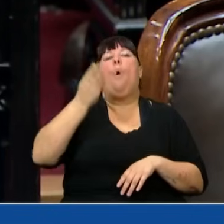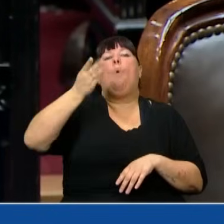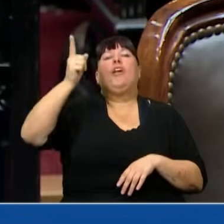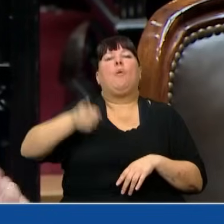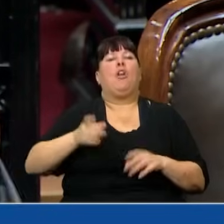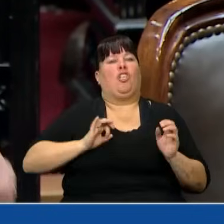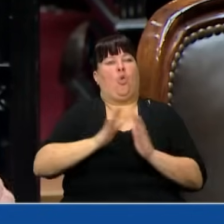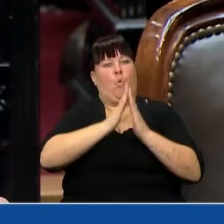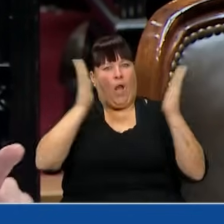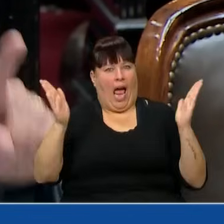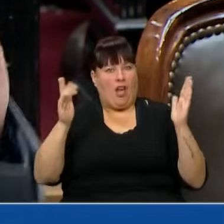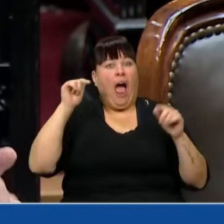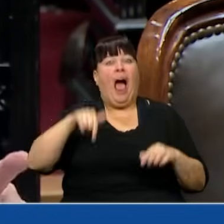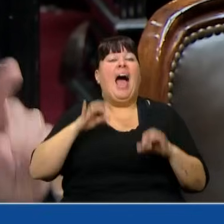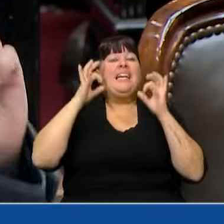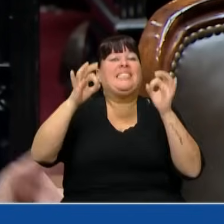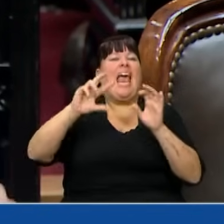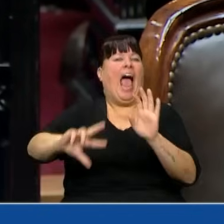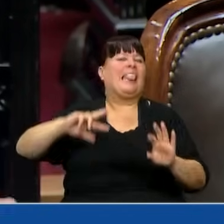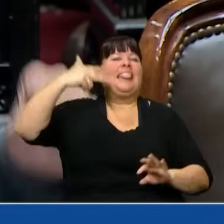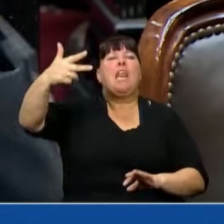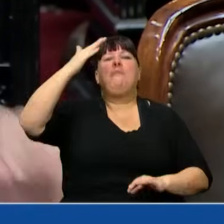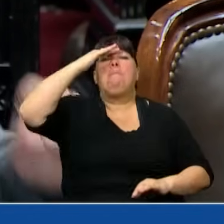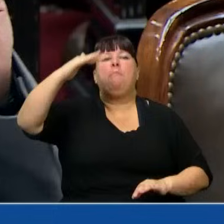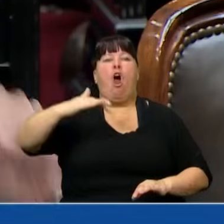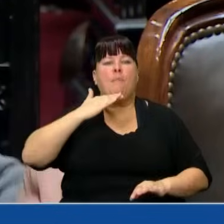4% anual, y estamos en el triple mensual,